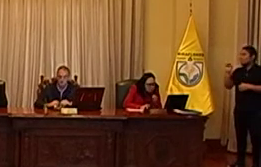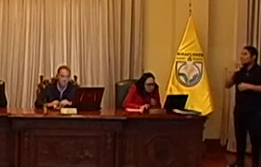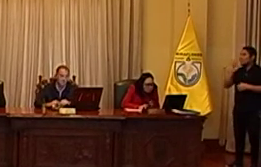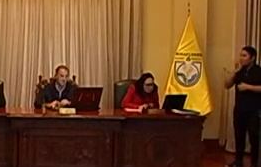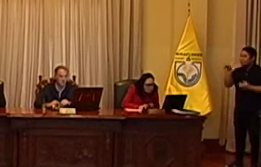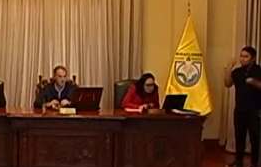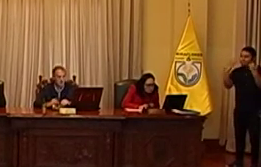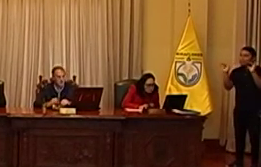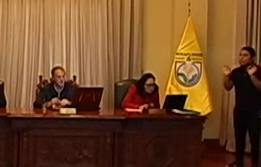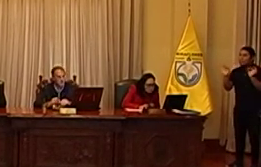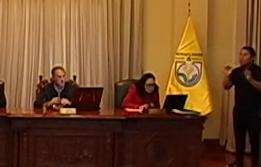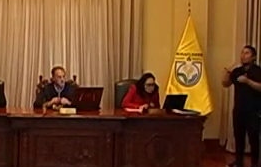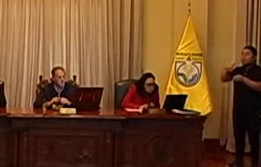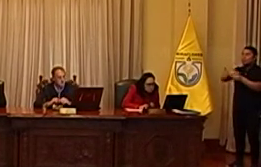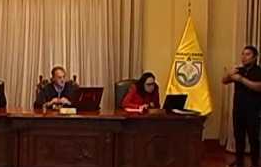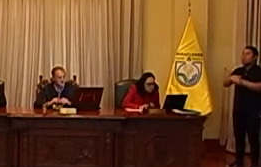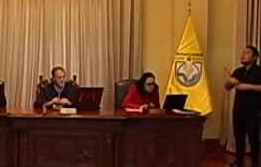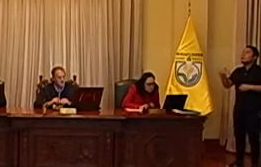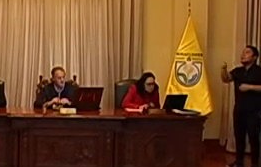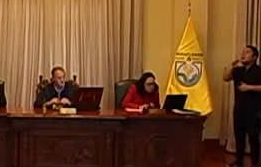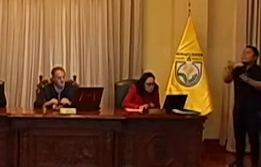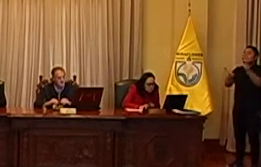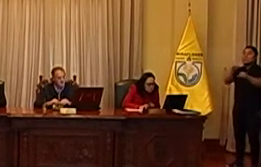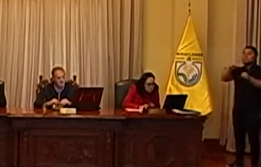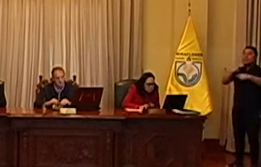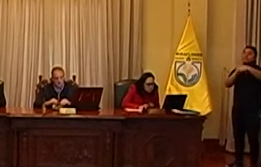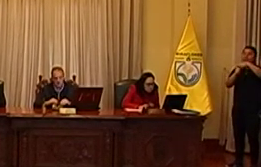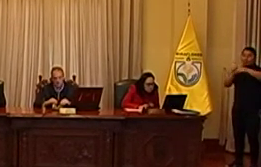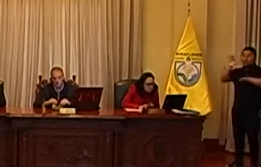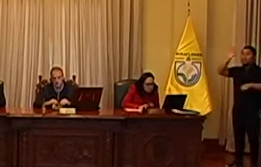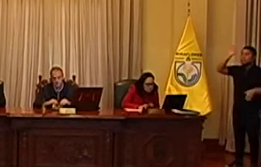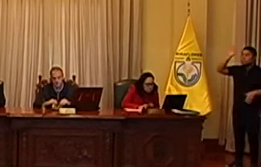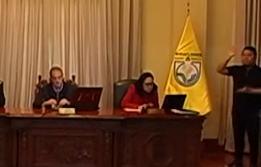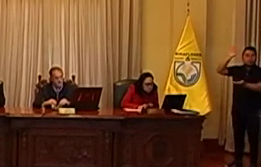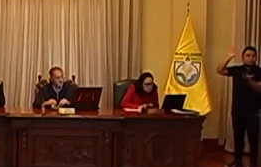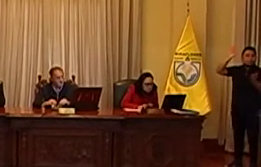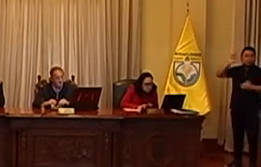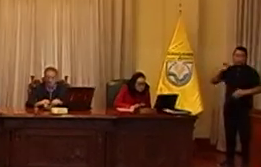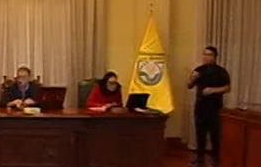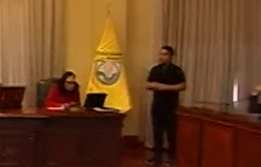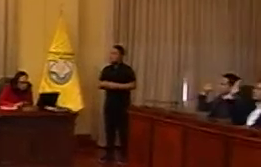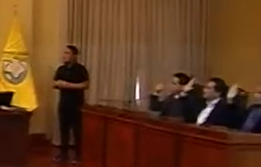debate, procederemos al voto. Aquellos miembros del Consejo que estén a favor, sin hacer expresar la señal de conformidad,